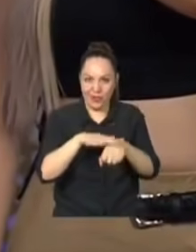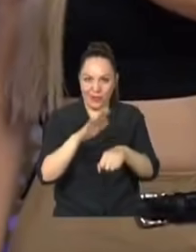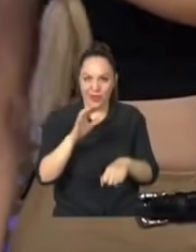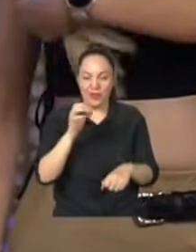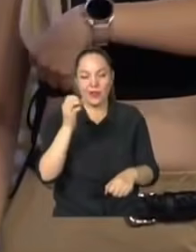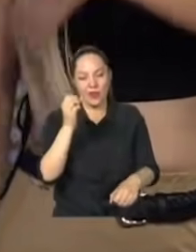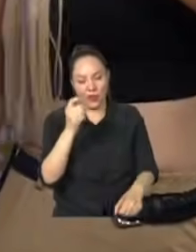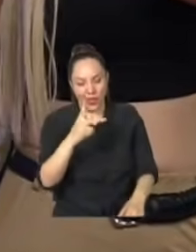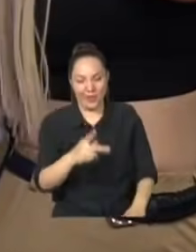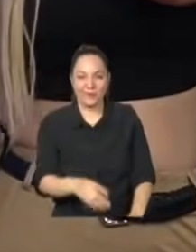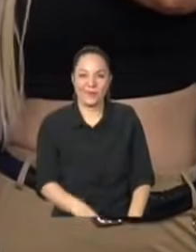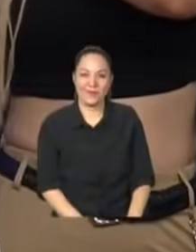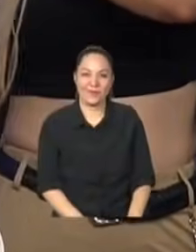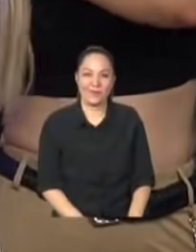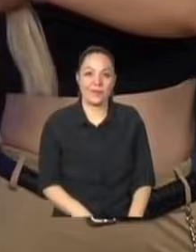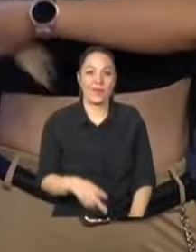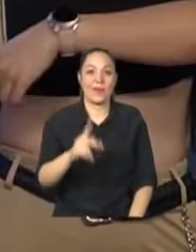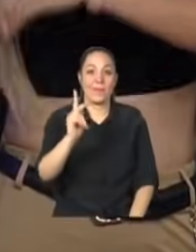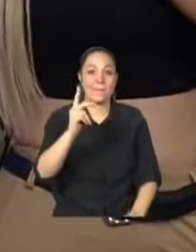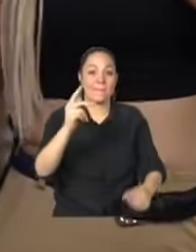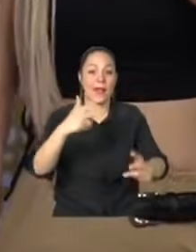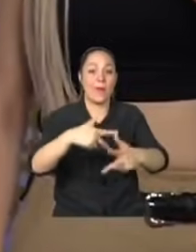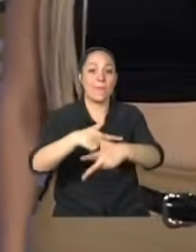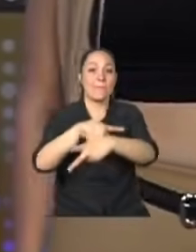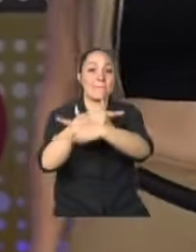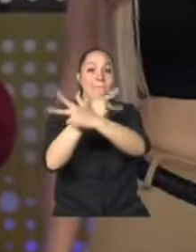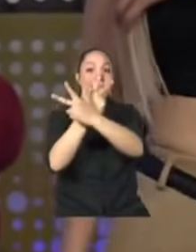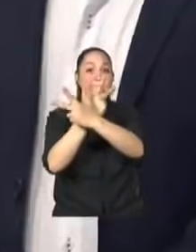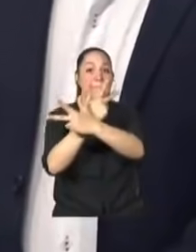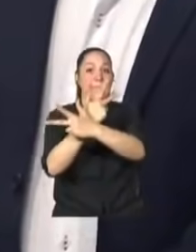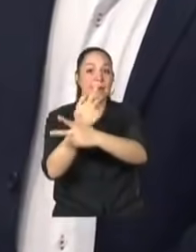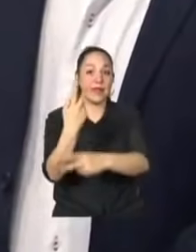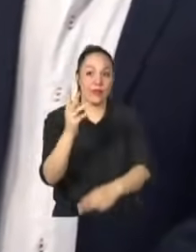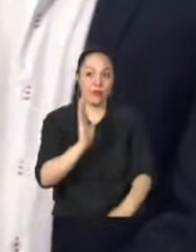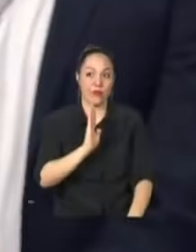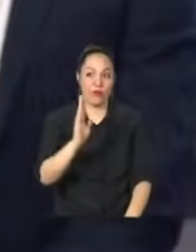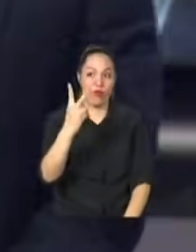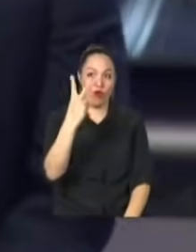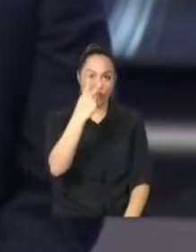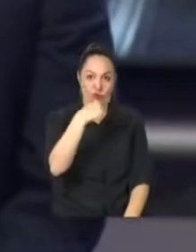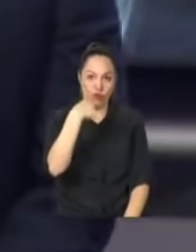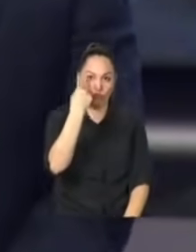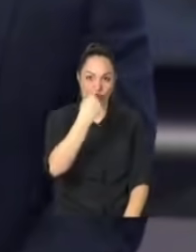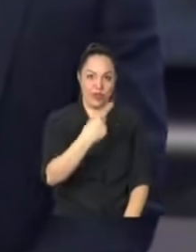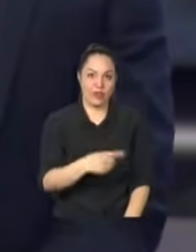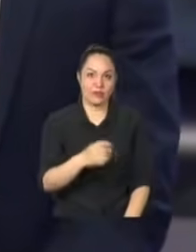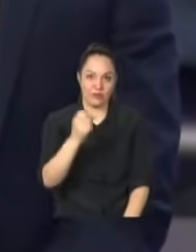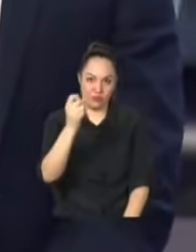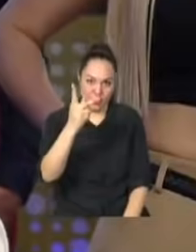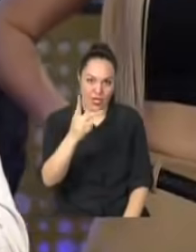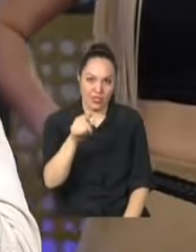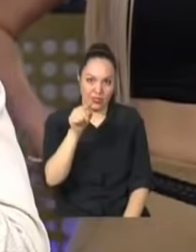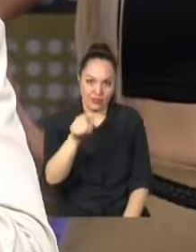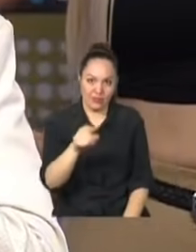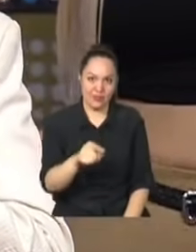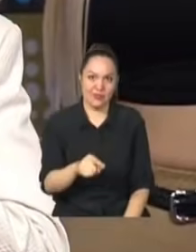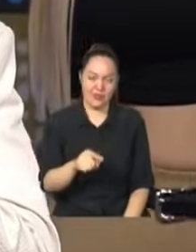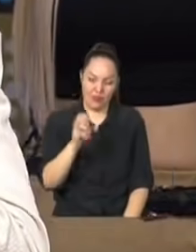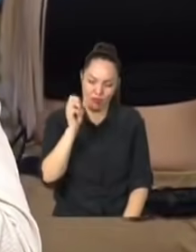Ándale, pues, está bien. La queremos de prendida. Hacemos una videollamada tú y yo en 2 horas. Va. Órale,